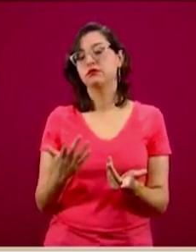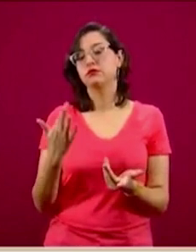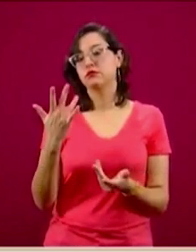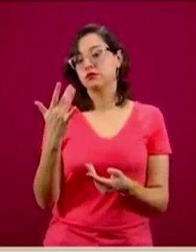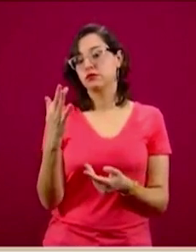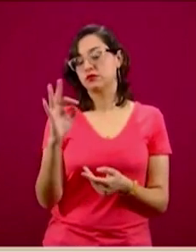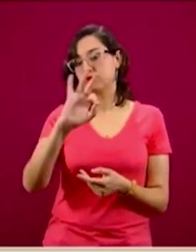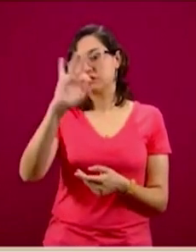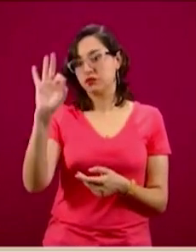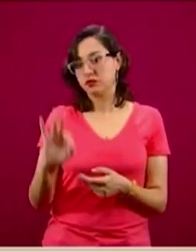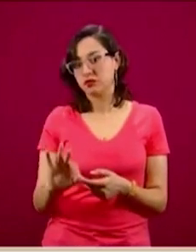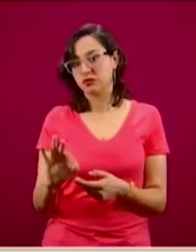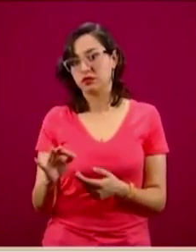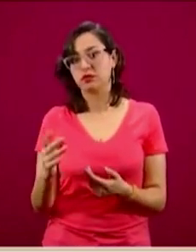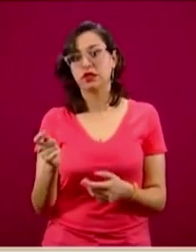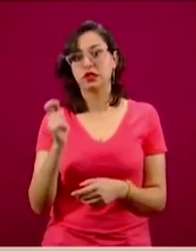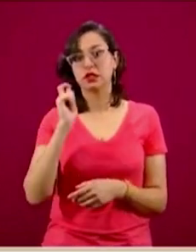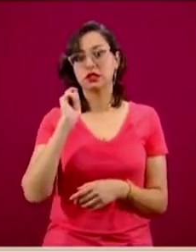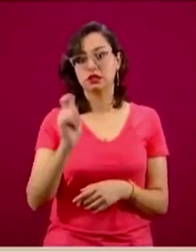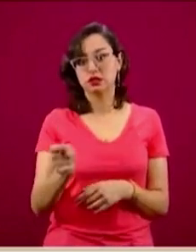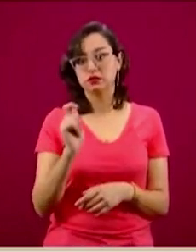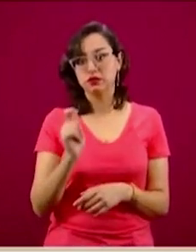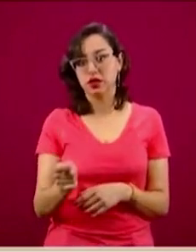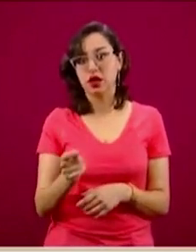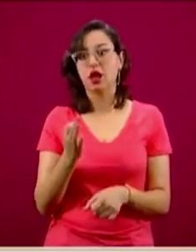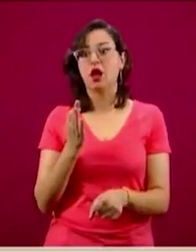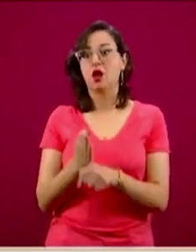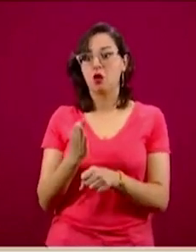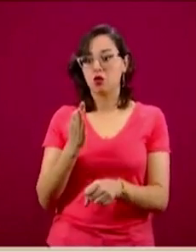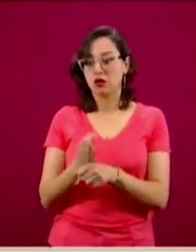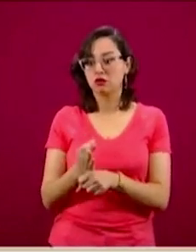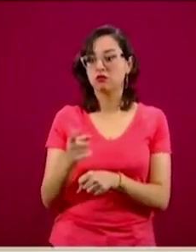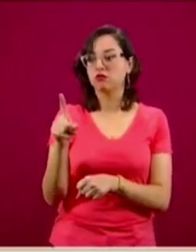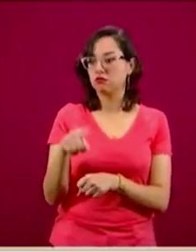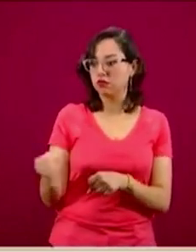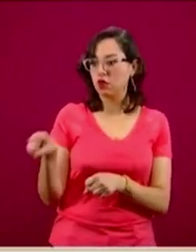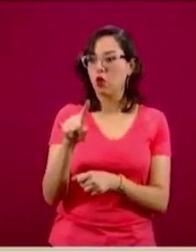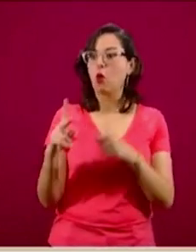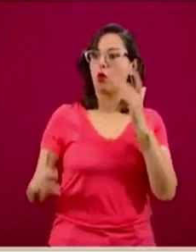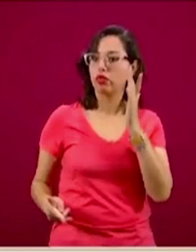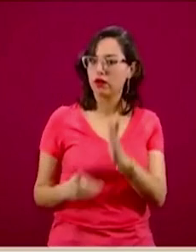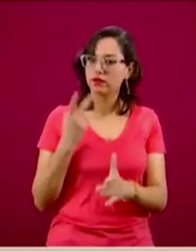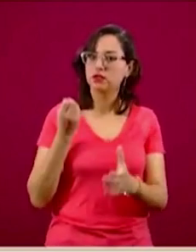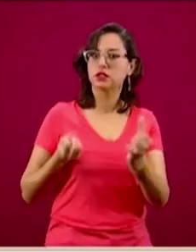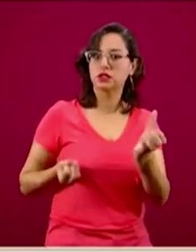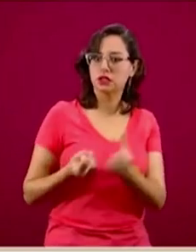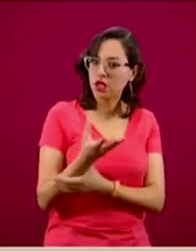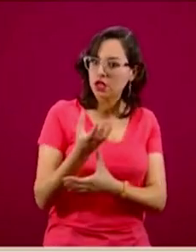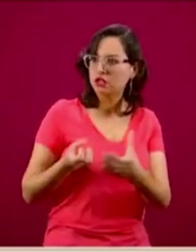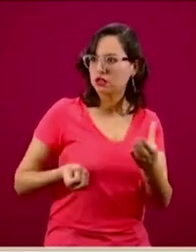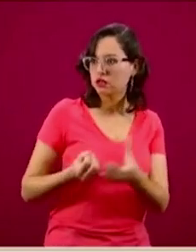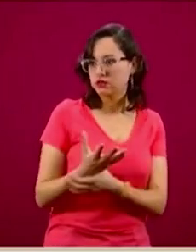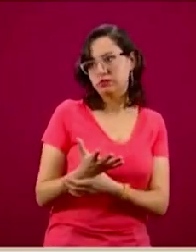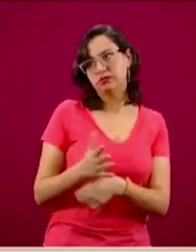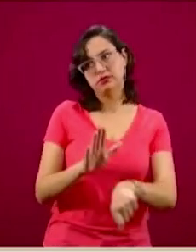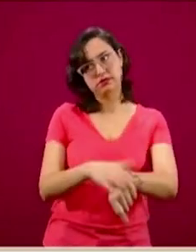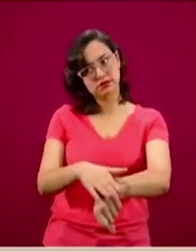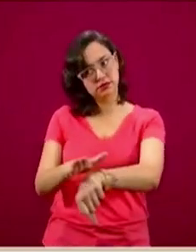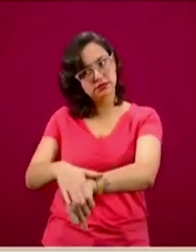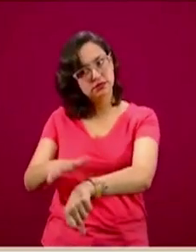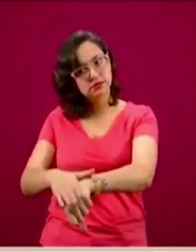del 50% es que esto quiere decir que están ahorita recuperando la movilidad invitamos a la población